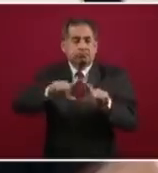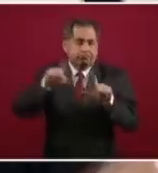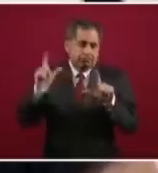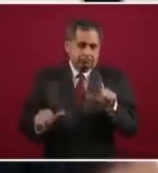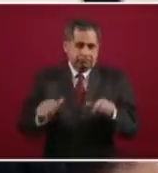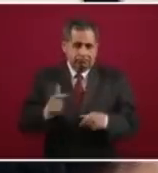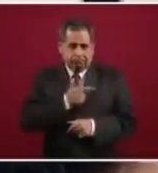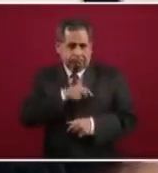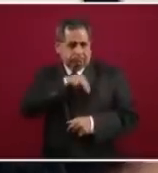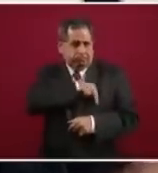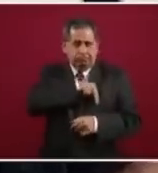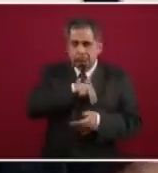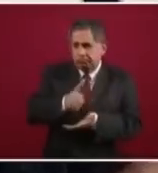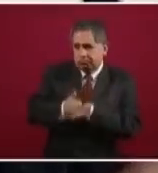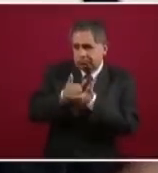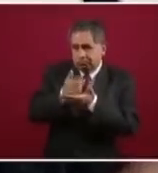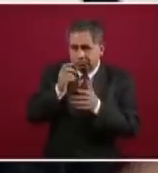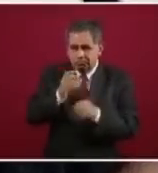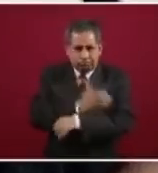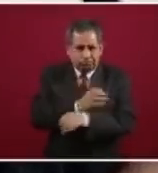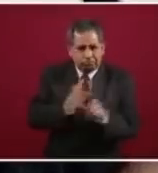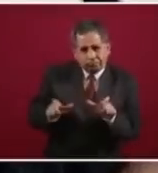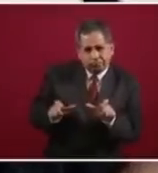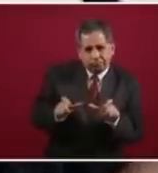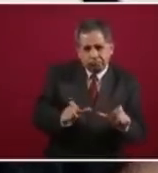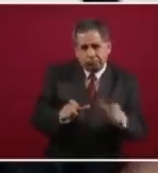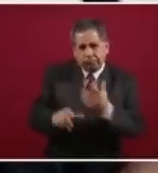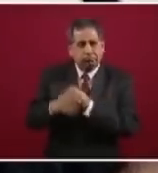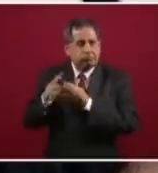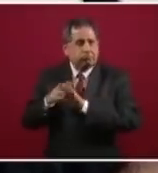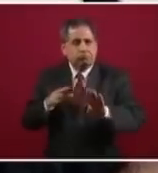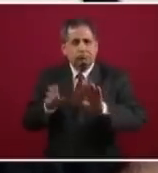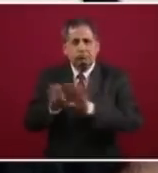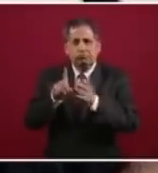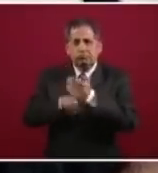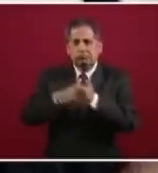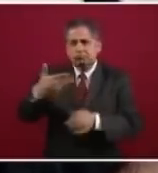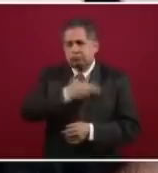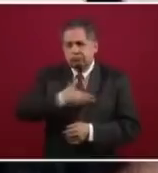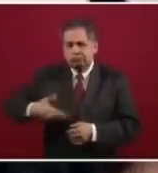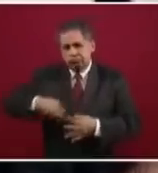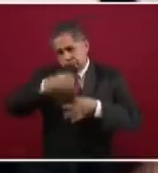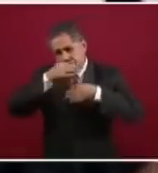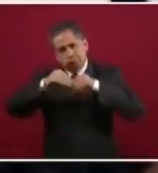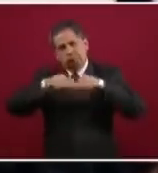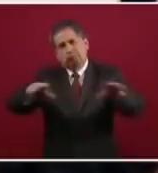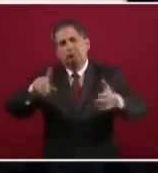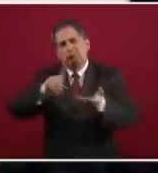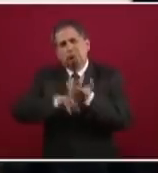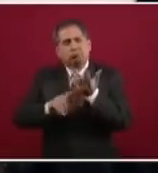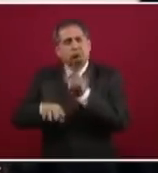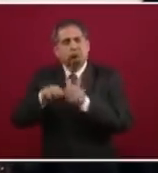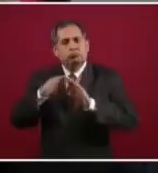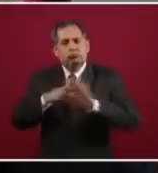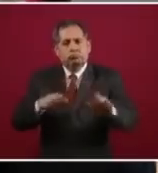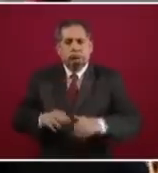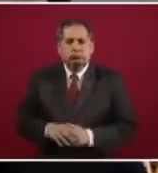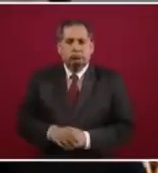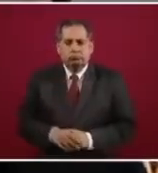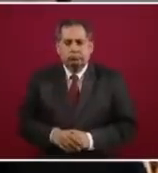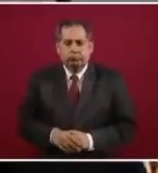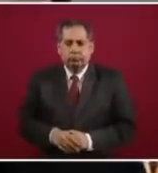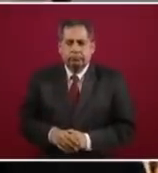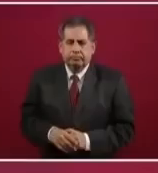en caravanas para acompañar su destino a los migrantes? ¿Cuál es el mensaje del presidente que les da a los migrantes que están en Estados Unidos? Vamos a presentar